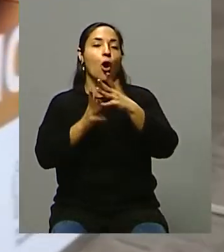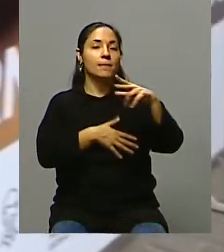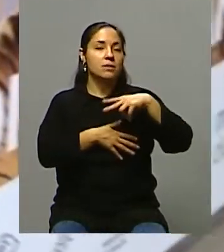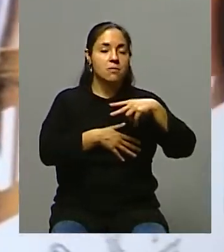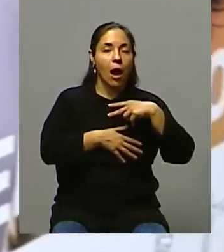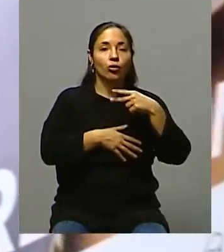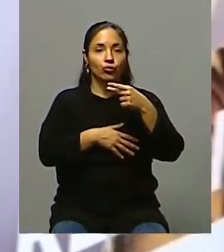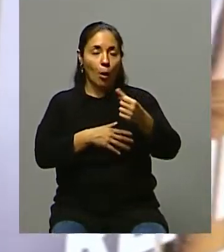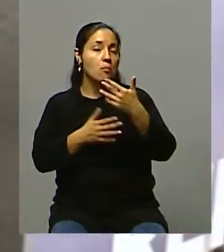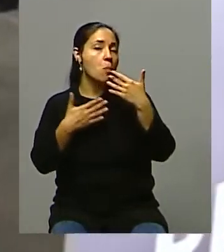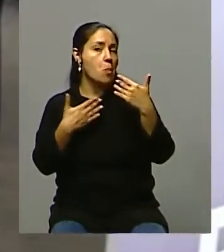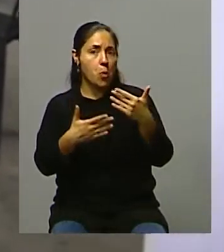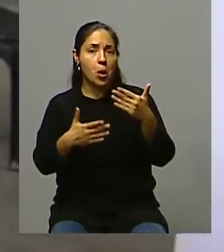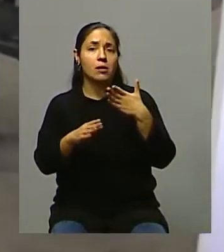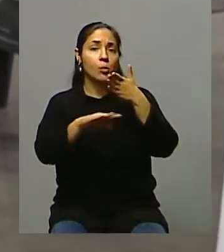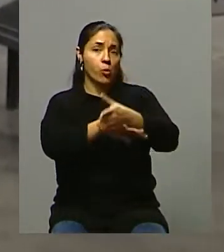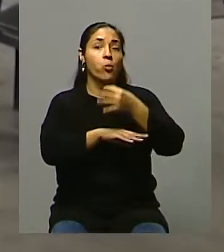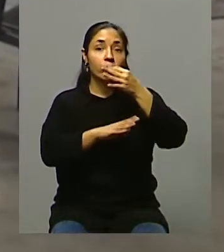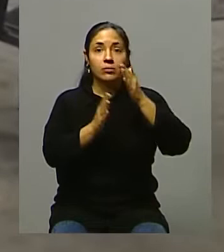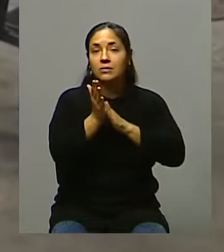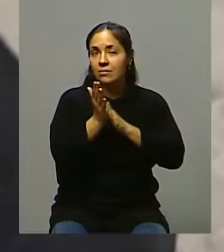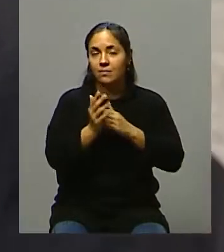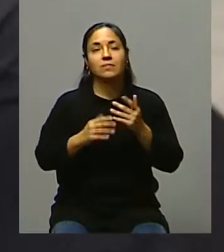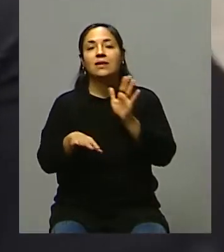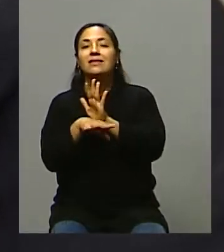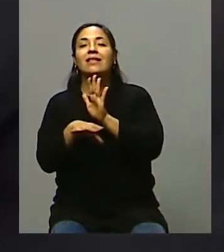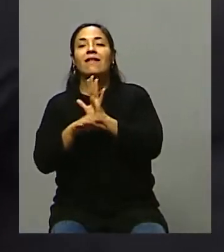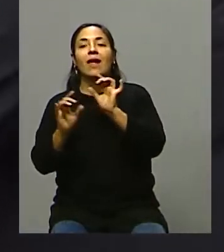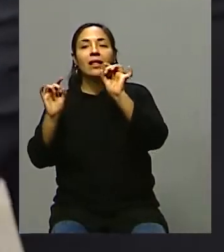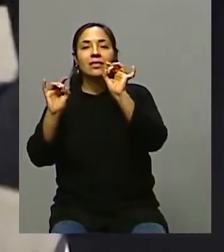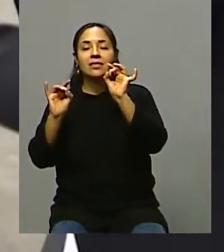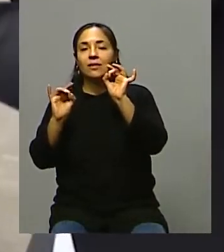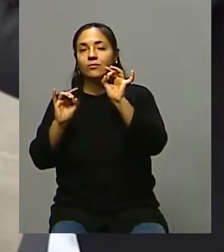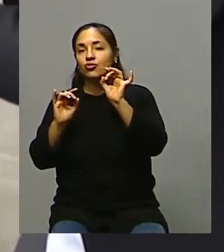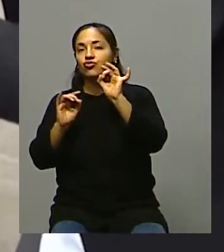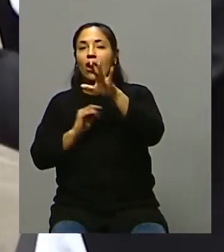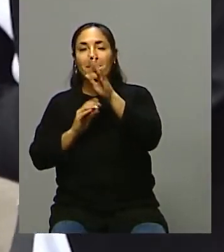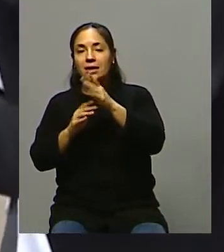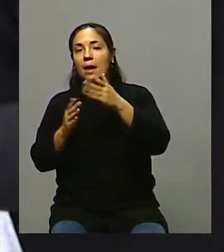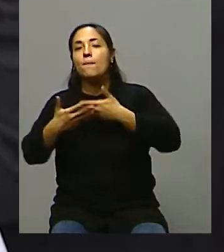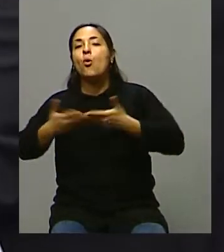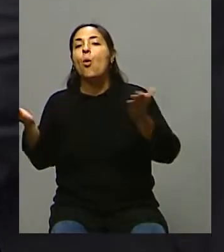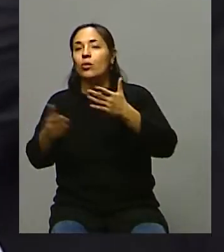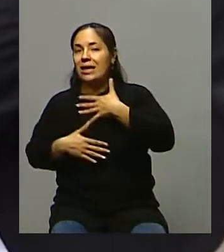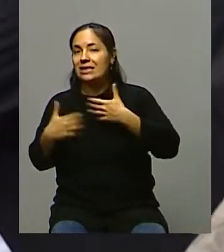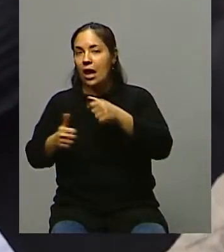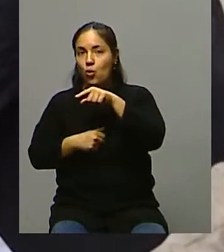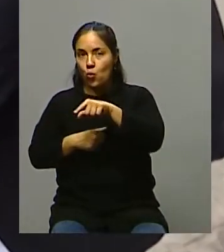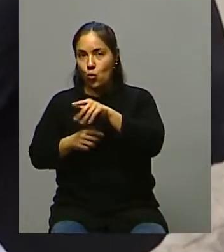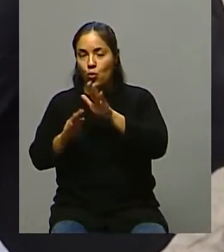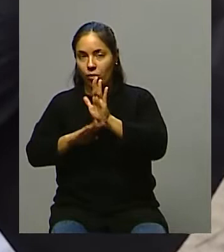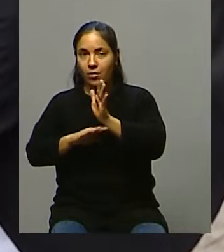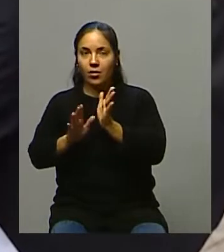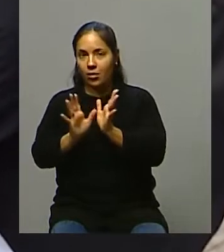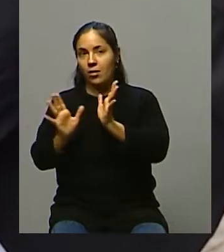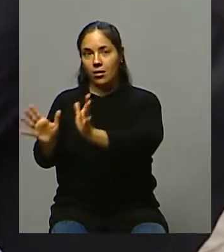un laboratorio puede ir a testearse. Yo les estoy diciendo un poco más desde lo que es la mirada desde la salud pública, ¿no? Exactamente. Que hoy por hoy sí se